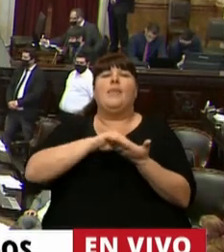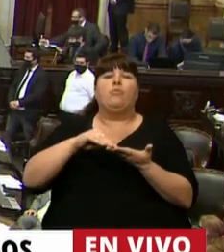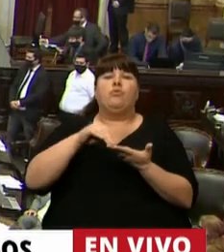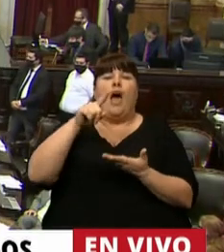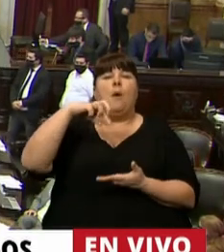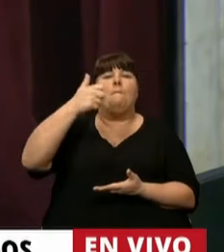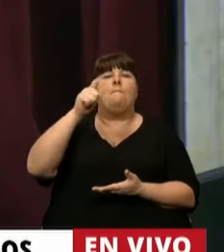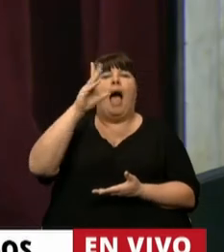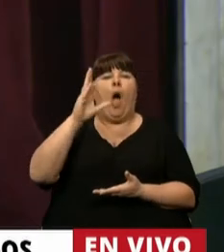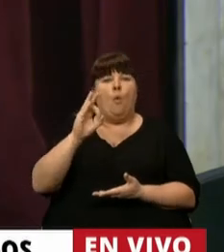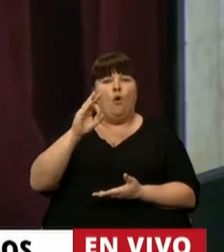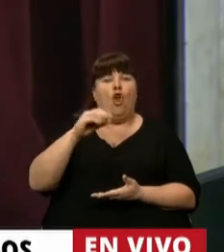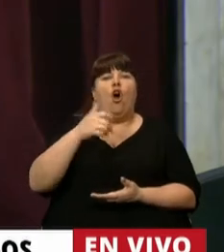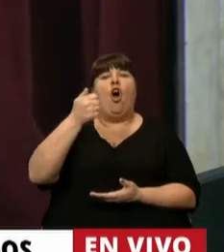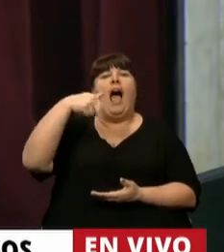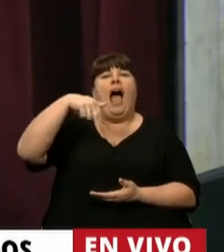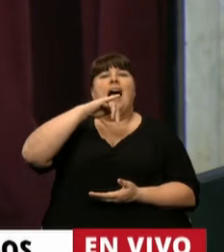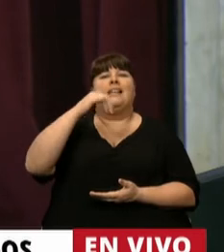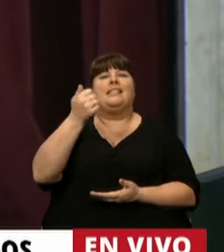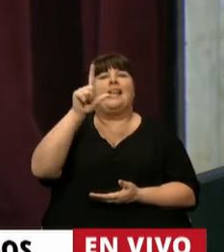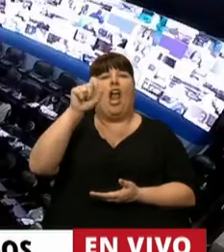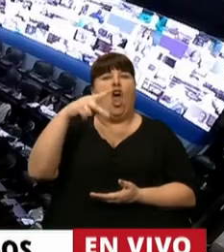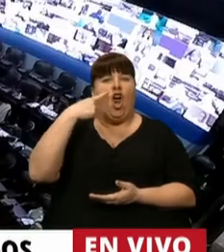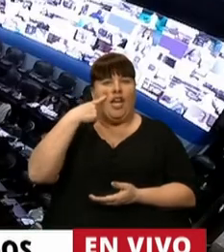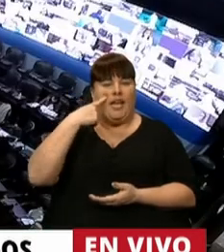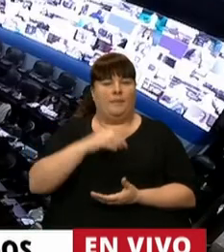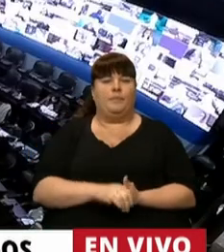Diputado Pablo Miguel Anzaloni.